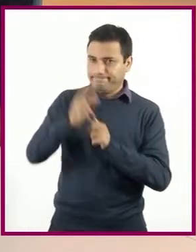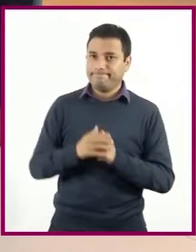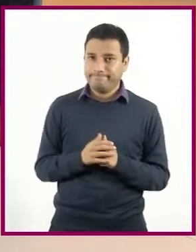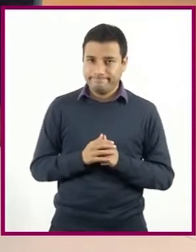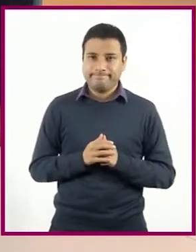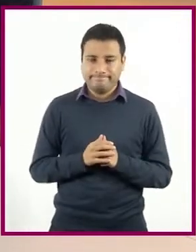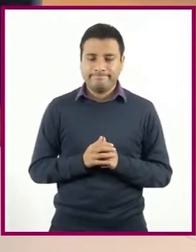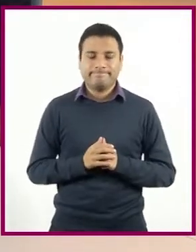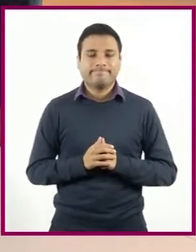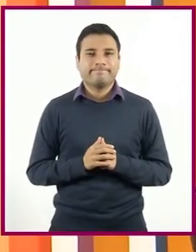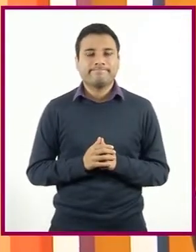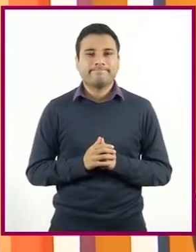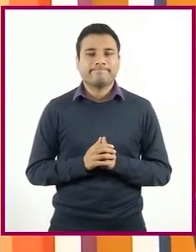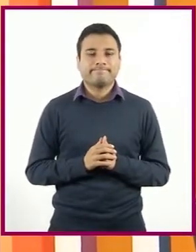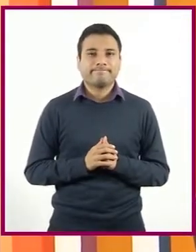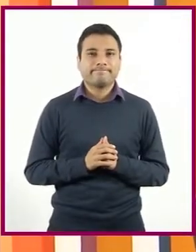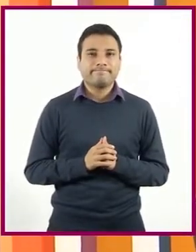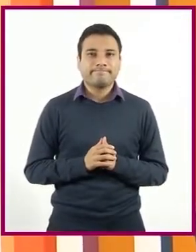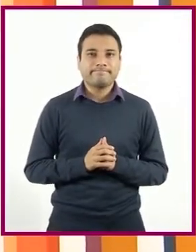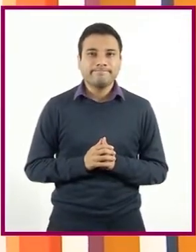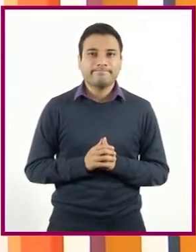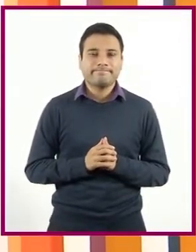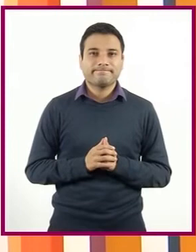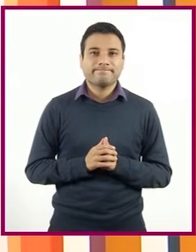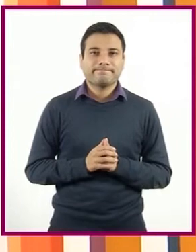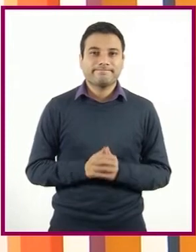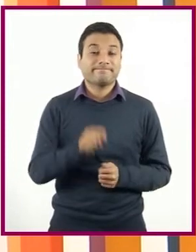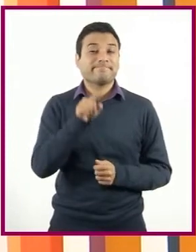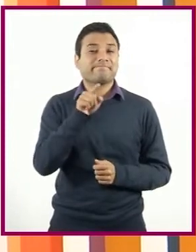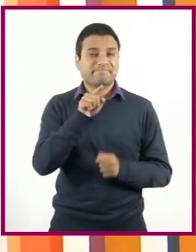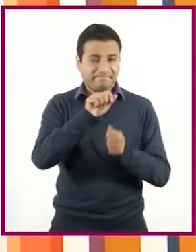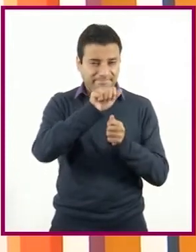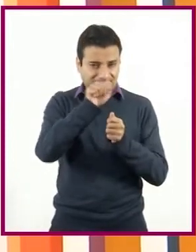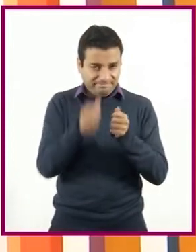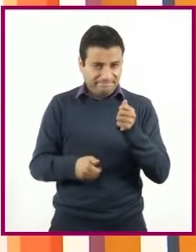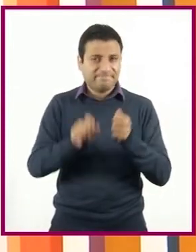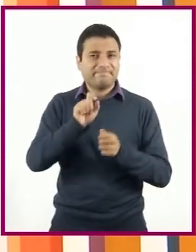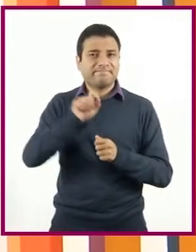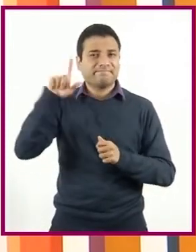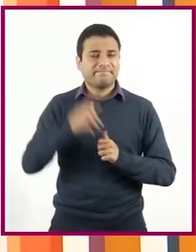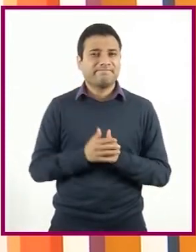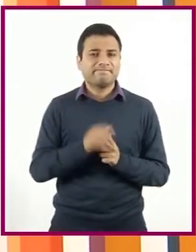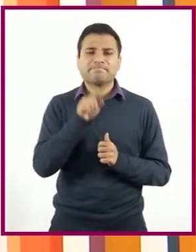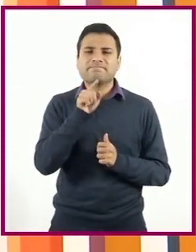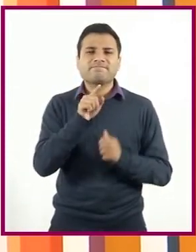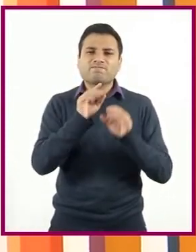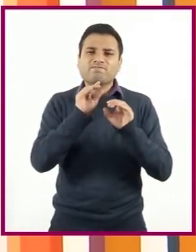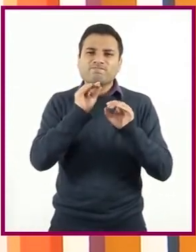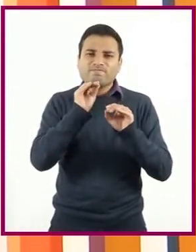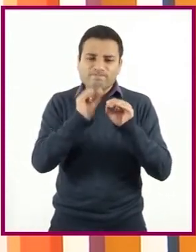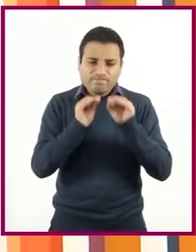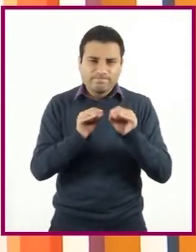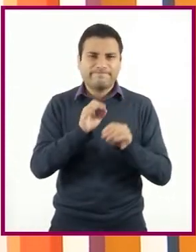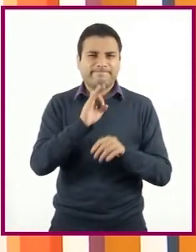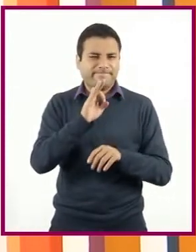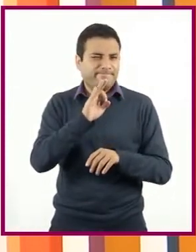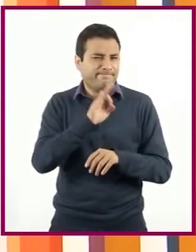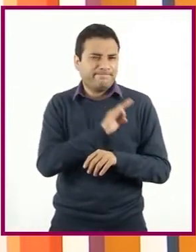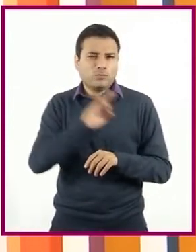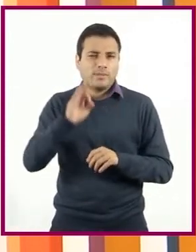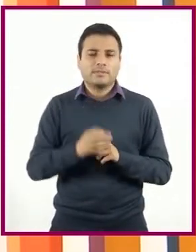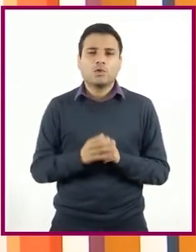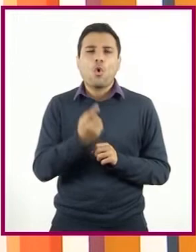de su comunidad. Conviértanse en artistas. Con su obra, dejen huella en un acontecimiento que les